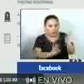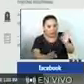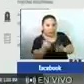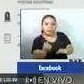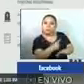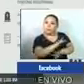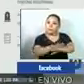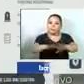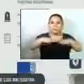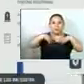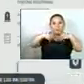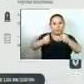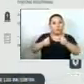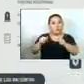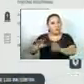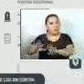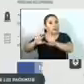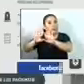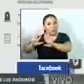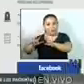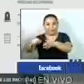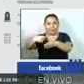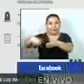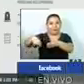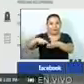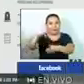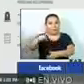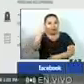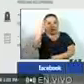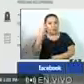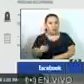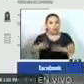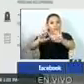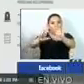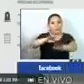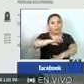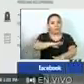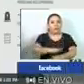recuperadas 10 personas en total para este 8 de septiembre